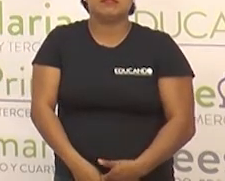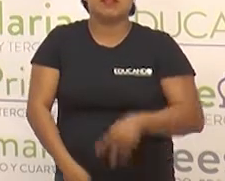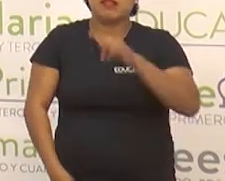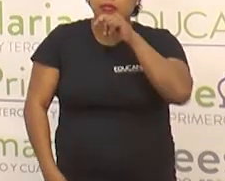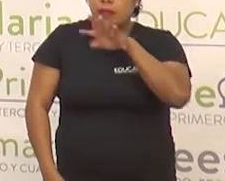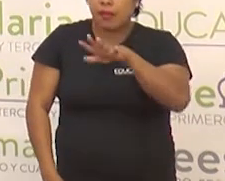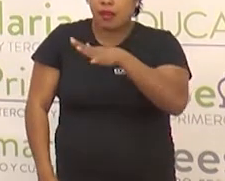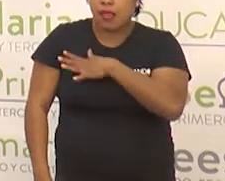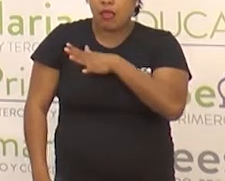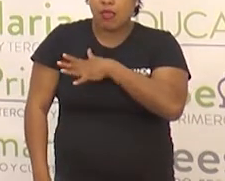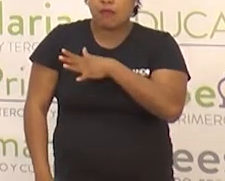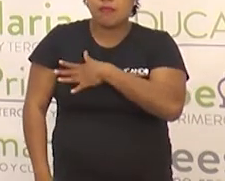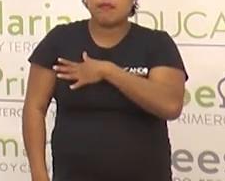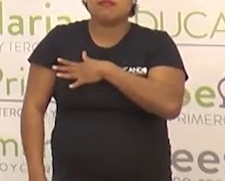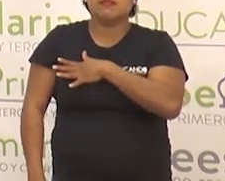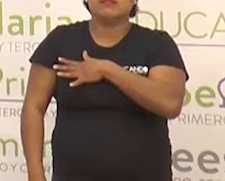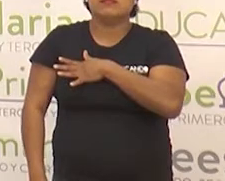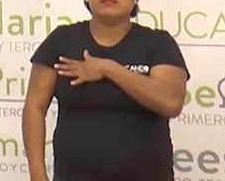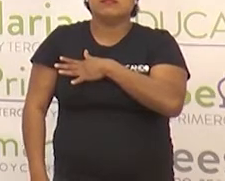también tenemos